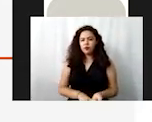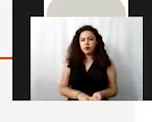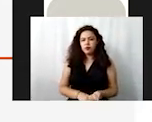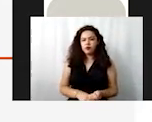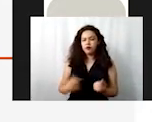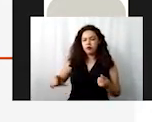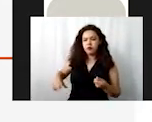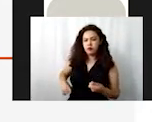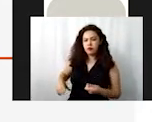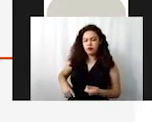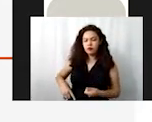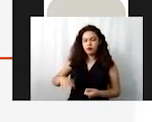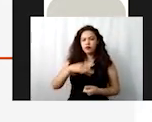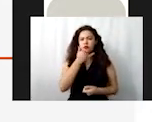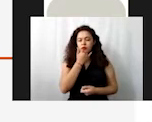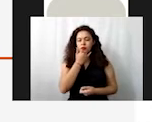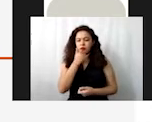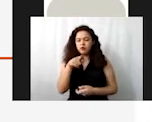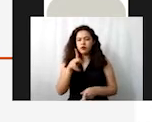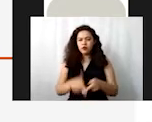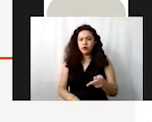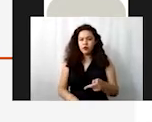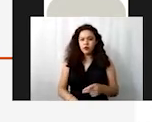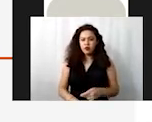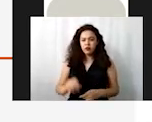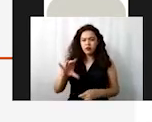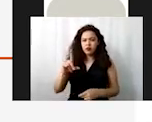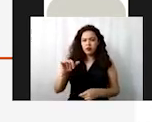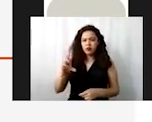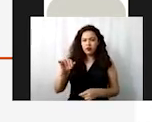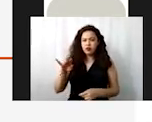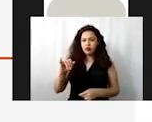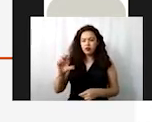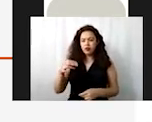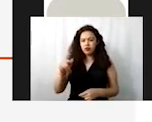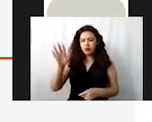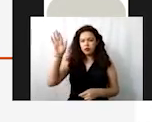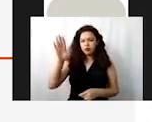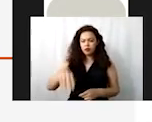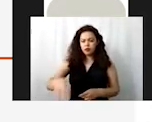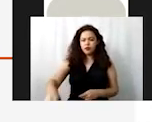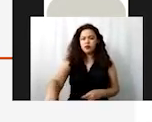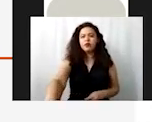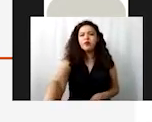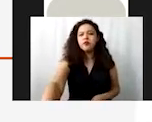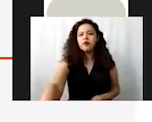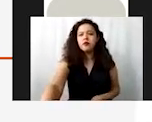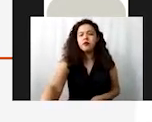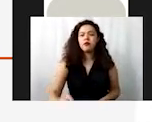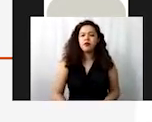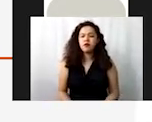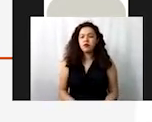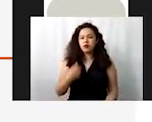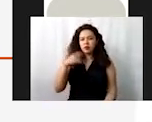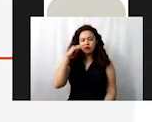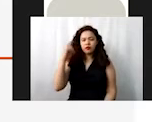Sí, perdón, Cristi. Perdón, Sí. Carlos Dominici levantó la mano. Sí, sí, porque no veo. Sí, ahora yo voy a apoyarte